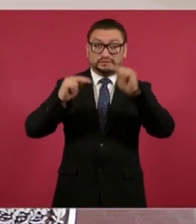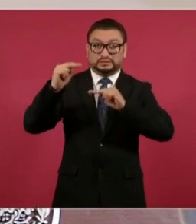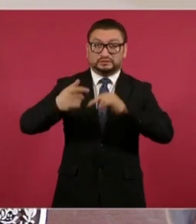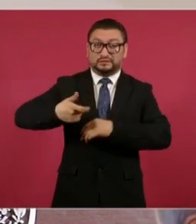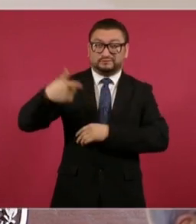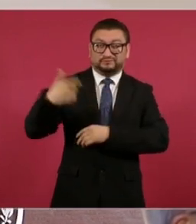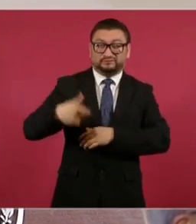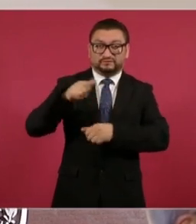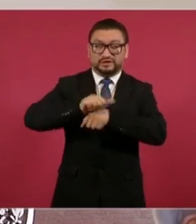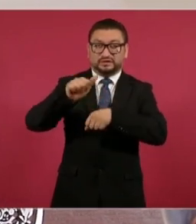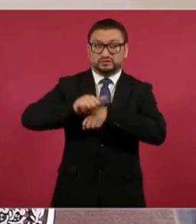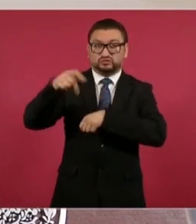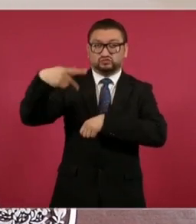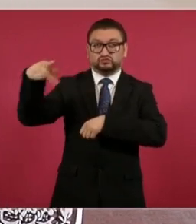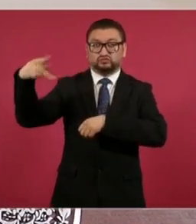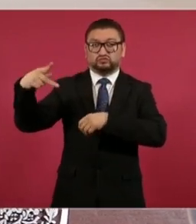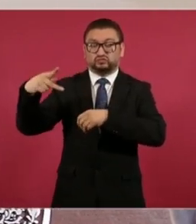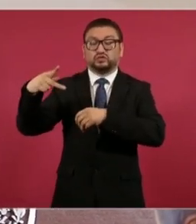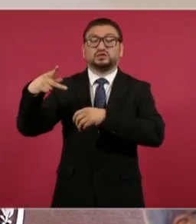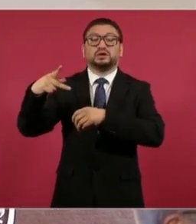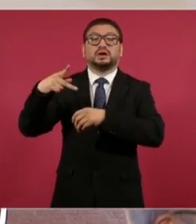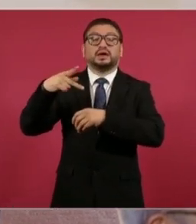Argentina las